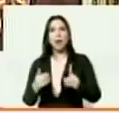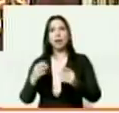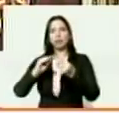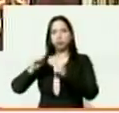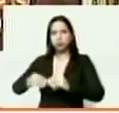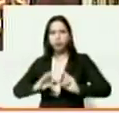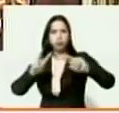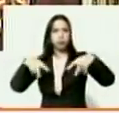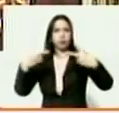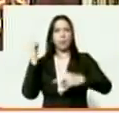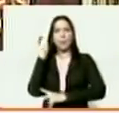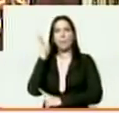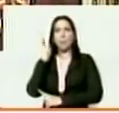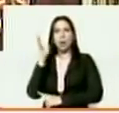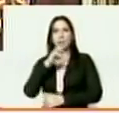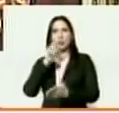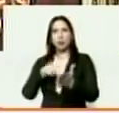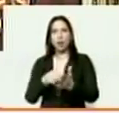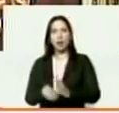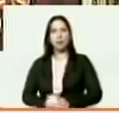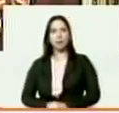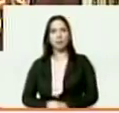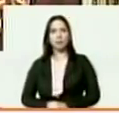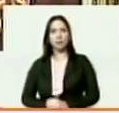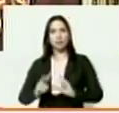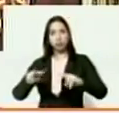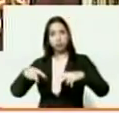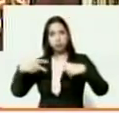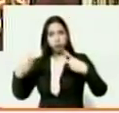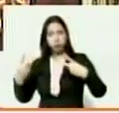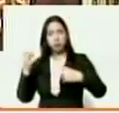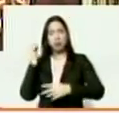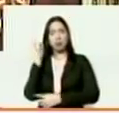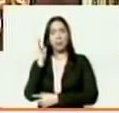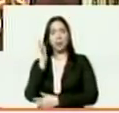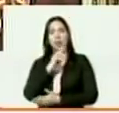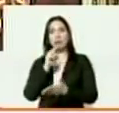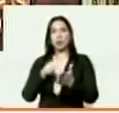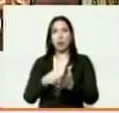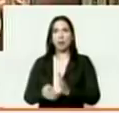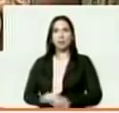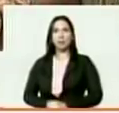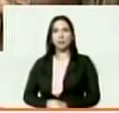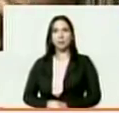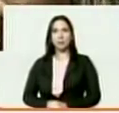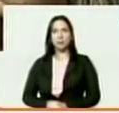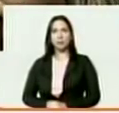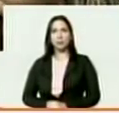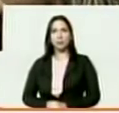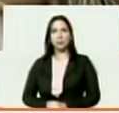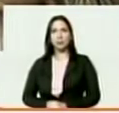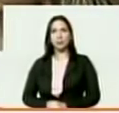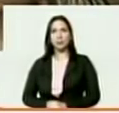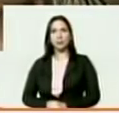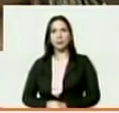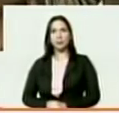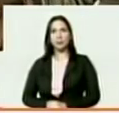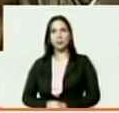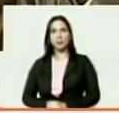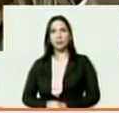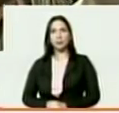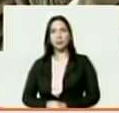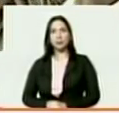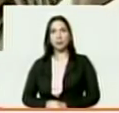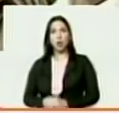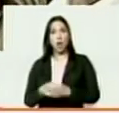el Parlamento Nacional, para renovar la Asamblea Nacional, y en este